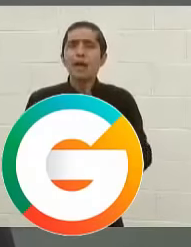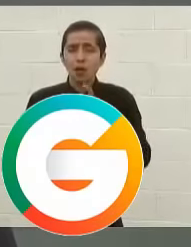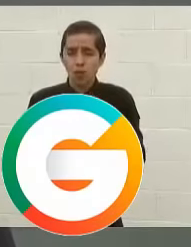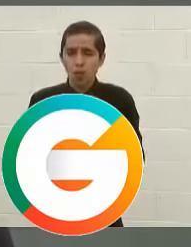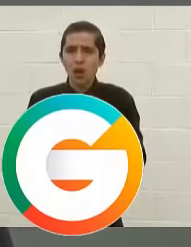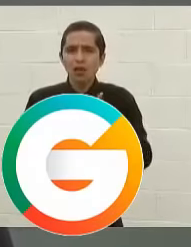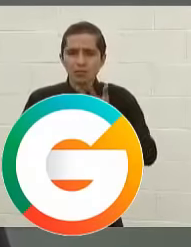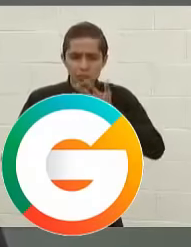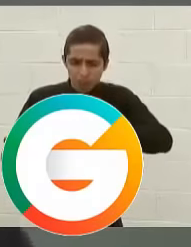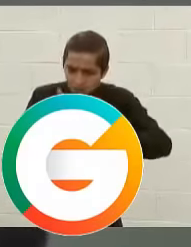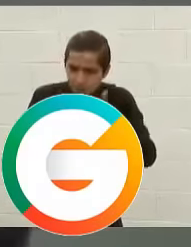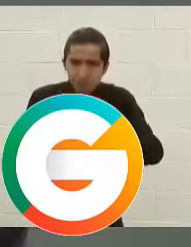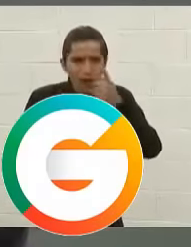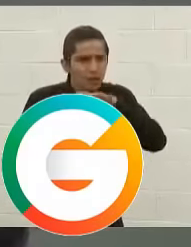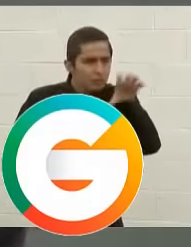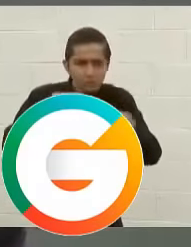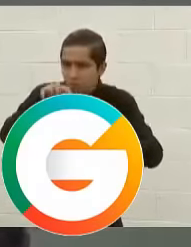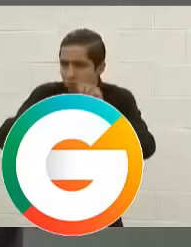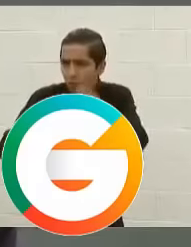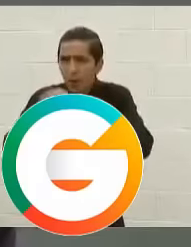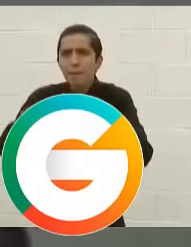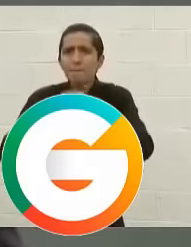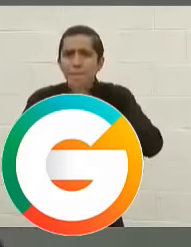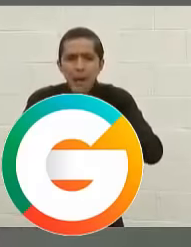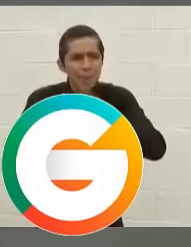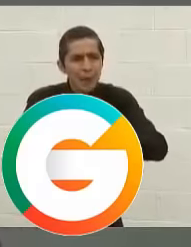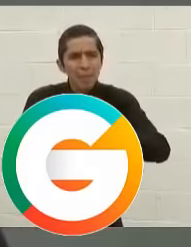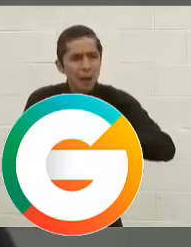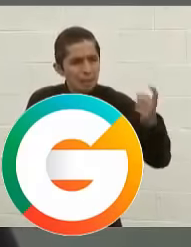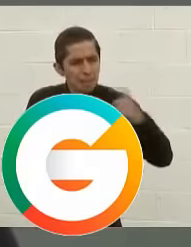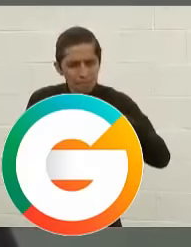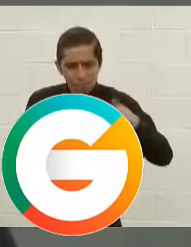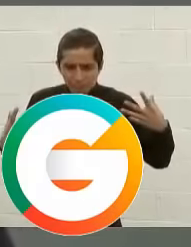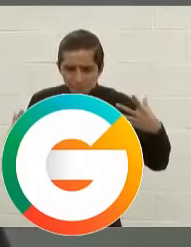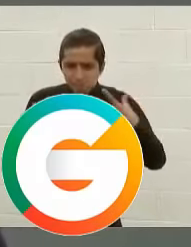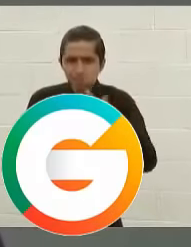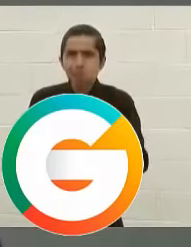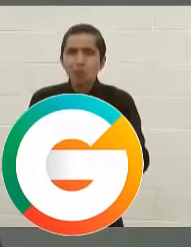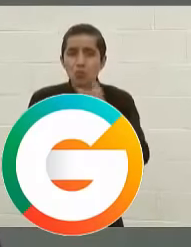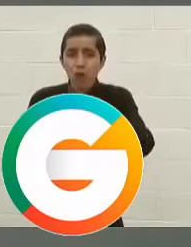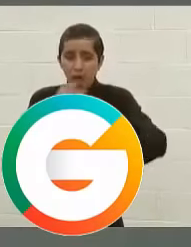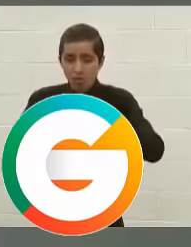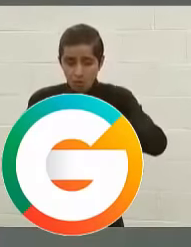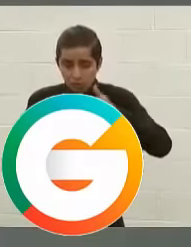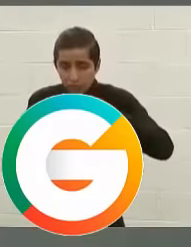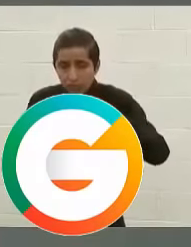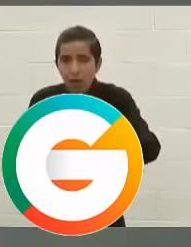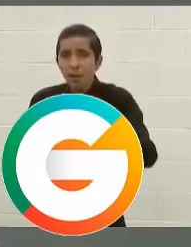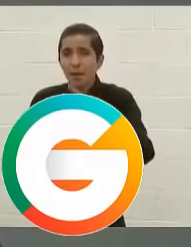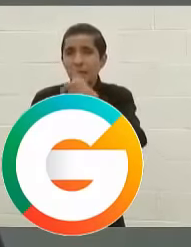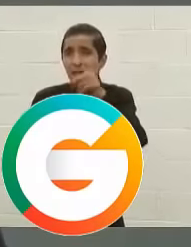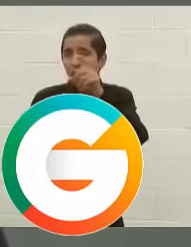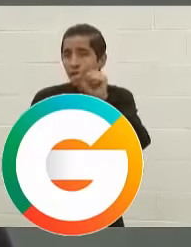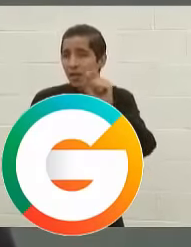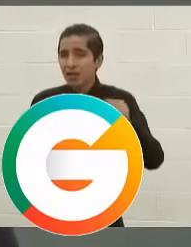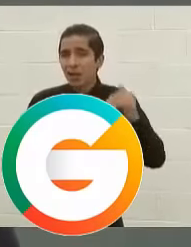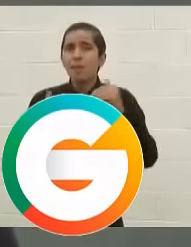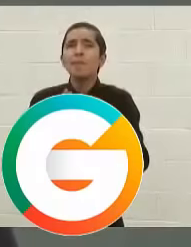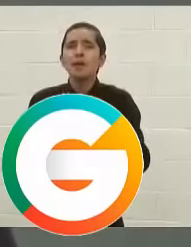proceso de reclutamiento que nos permitirá llegar a fin de año a 120